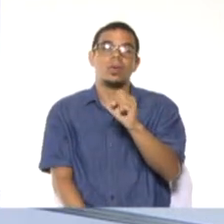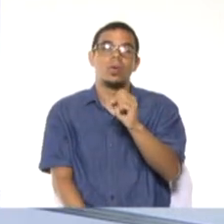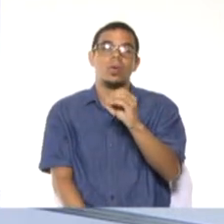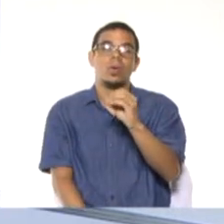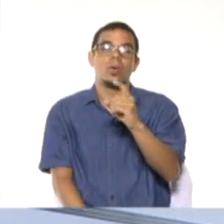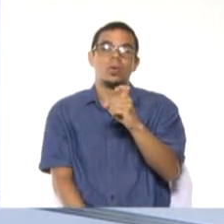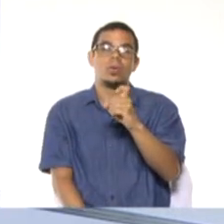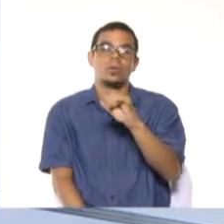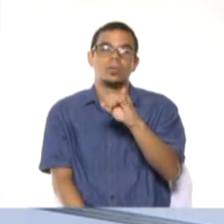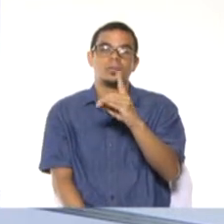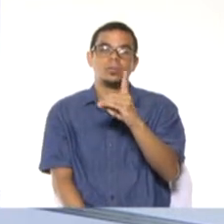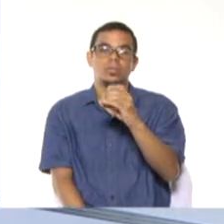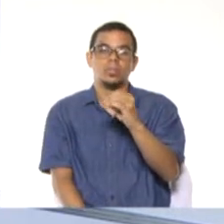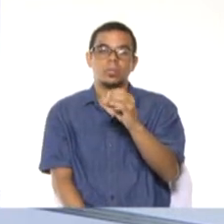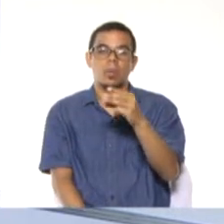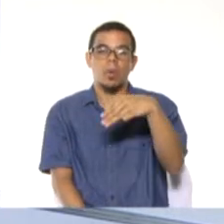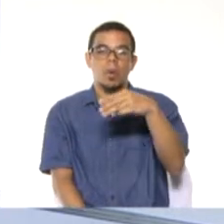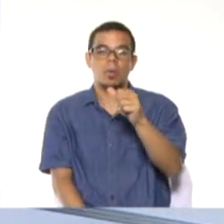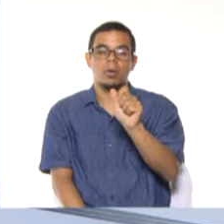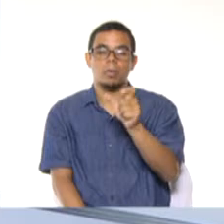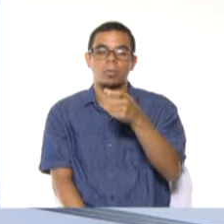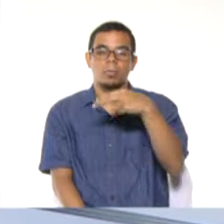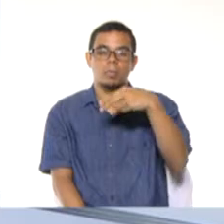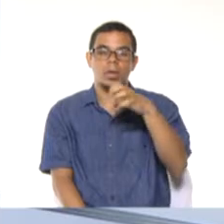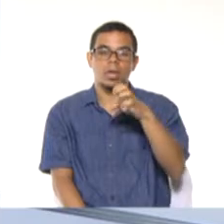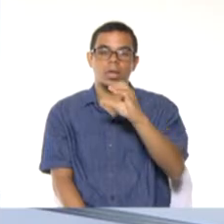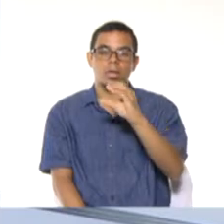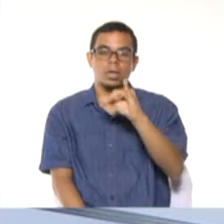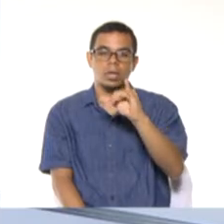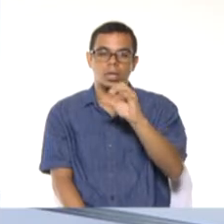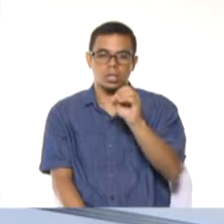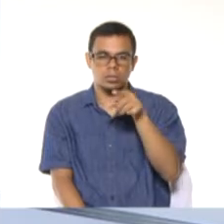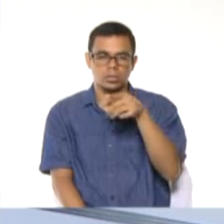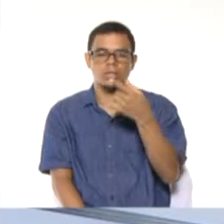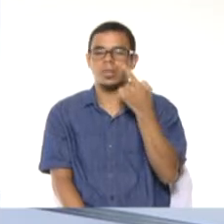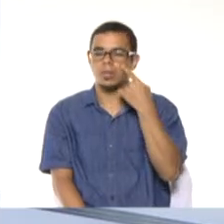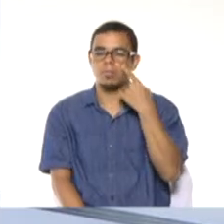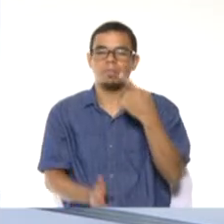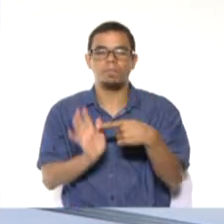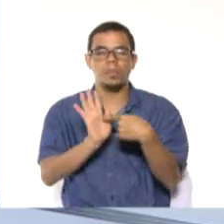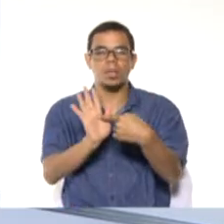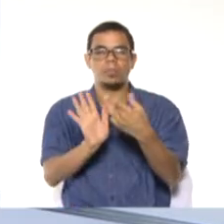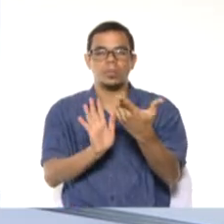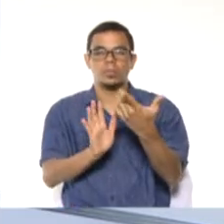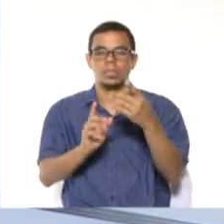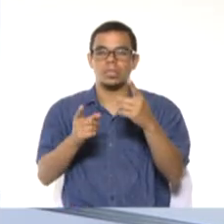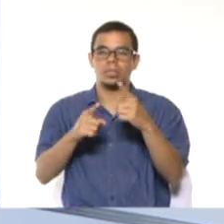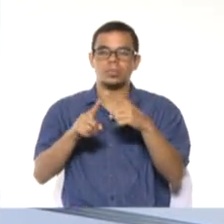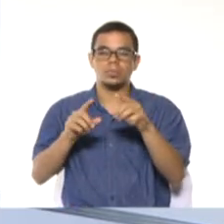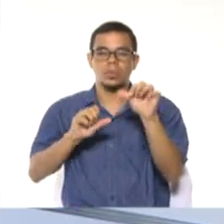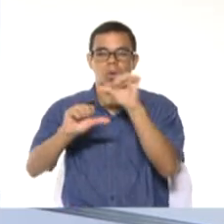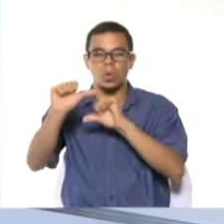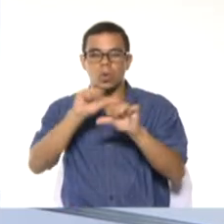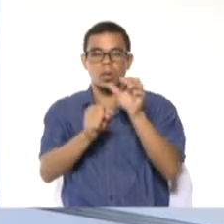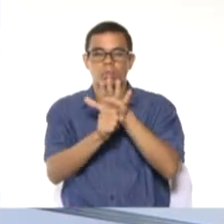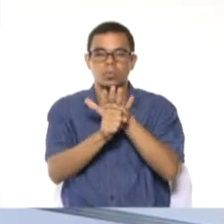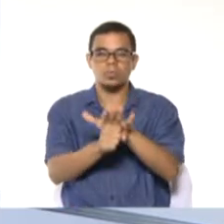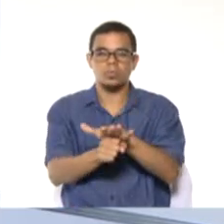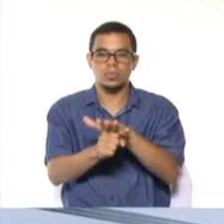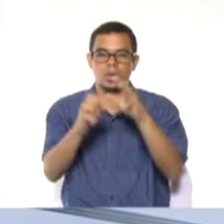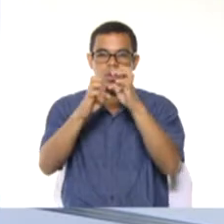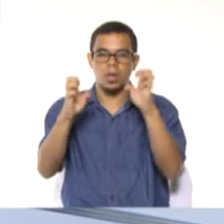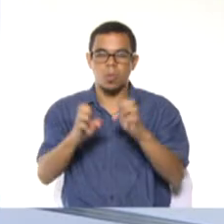cuáles son los productos, cuáles son los coeficientes estequiométricos y los elementos relacionados con una ecuación